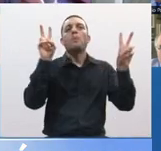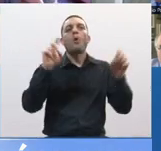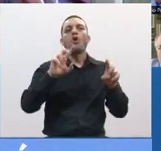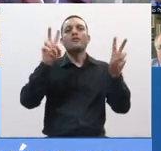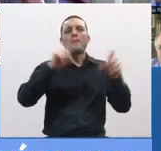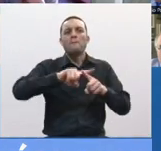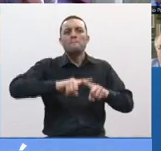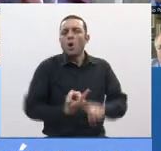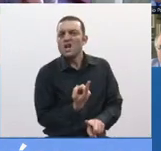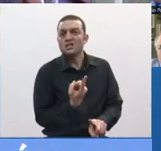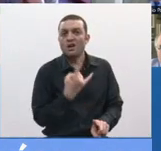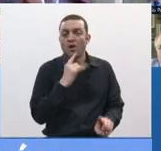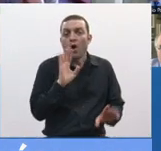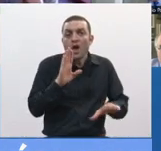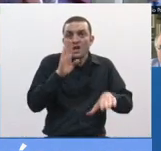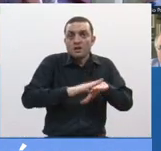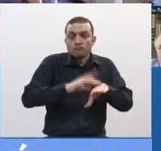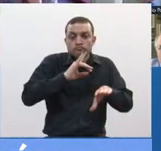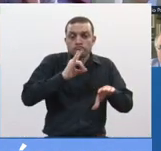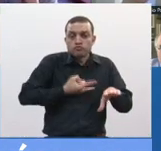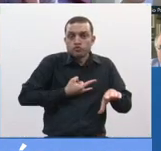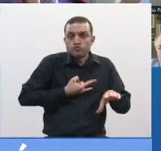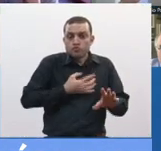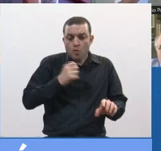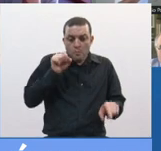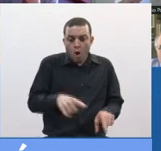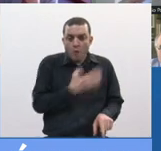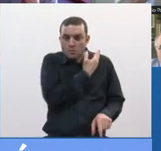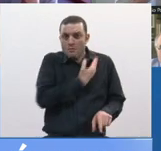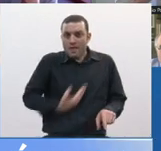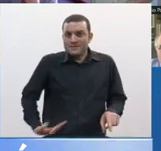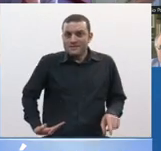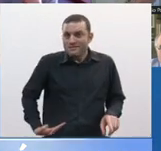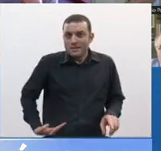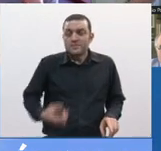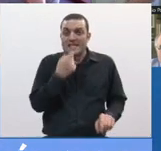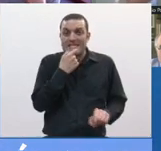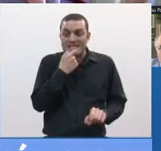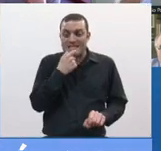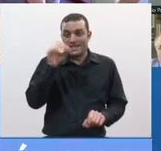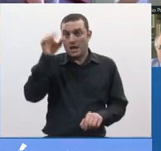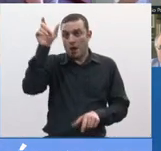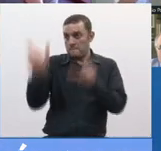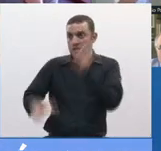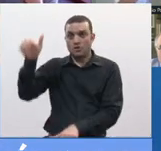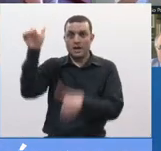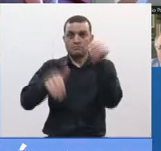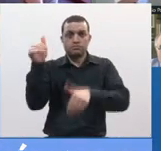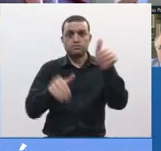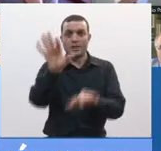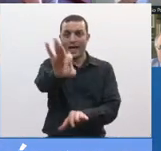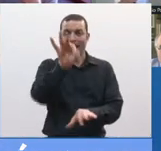es potestad exclusiva. Cuando uno elige a un presidente, cuando un país elige a un presidente, le da facultades que son muy